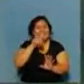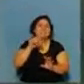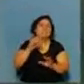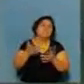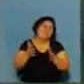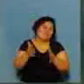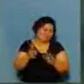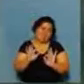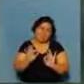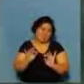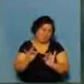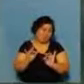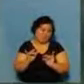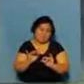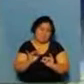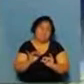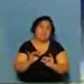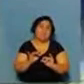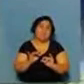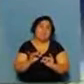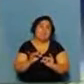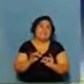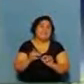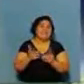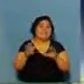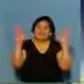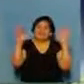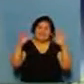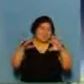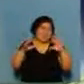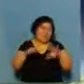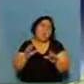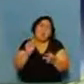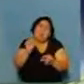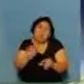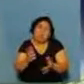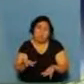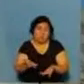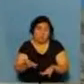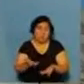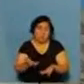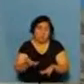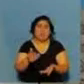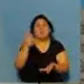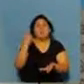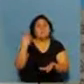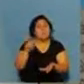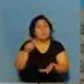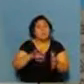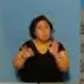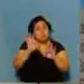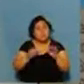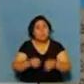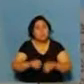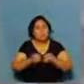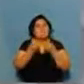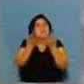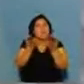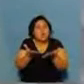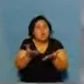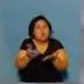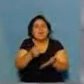bueno. ¿Por qué? Porque las precipitaciones, las lluvias han sido muy bajas. Por eso todos estos proyectos para mejorar y optimizar el agua de